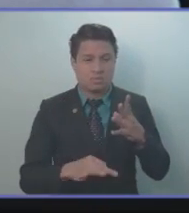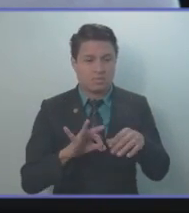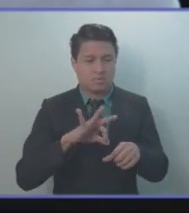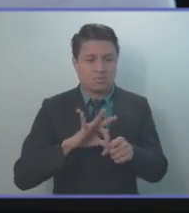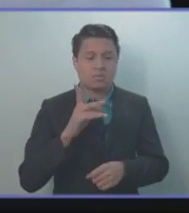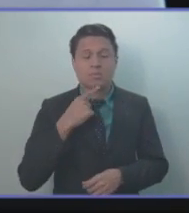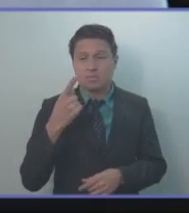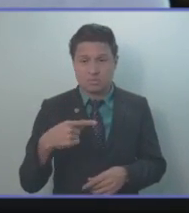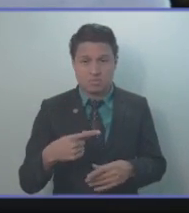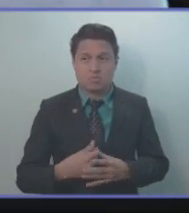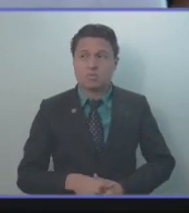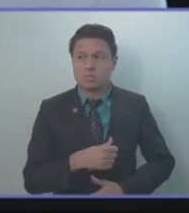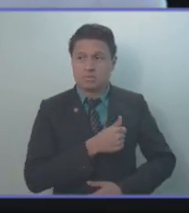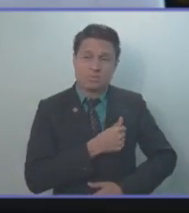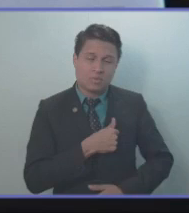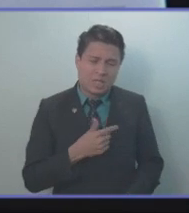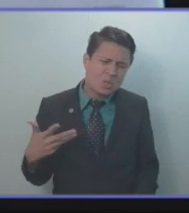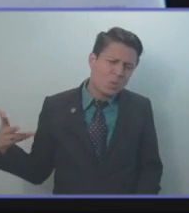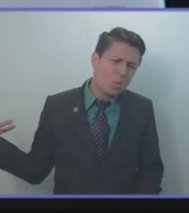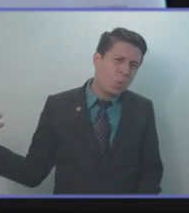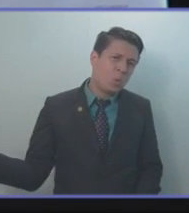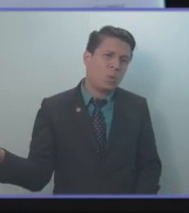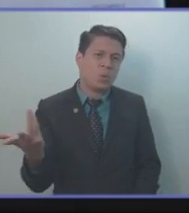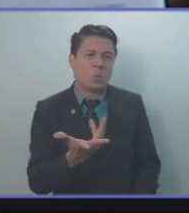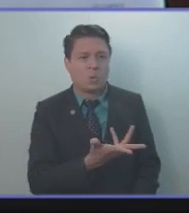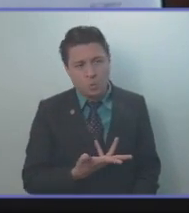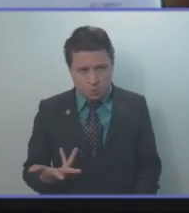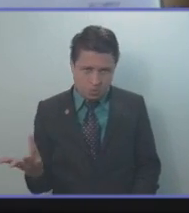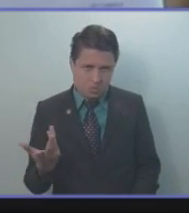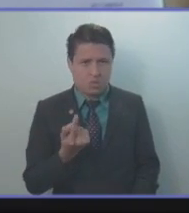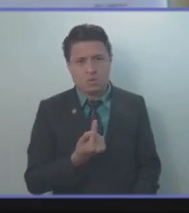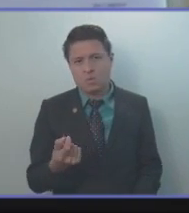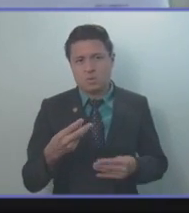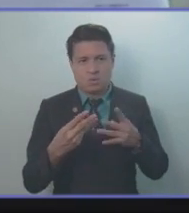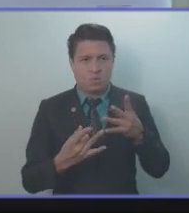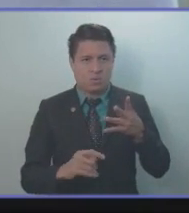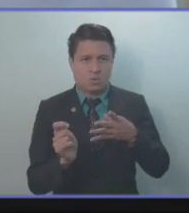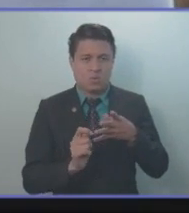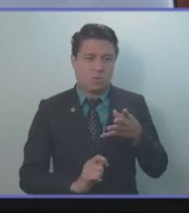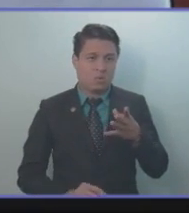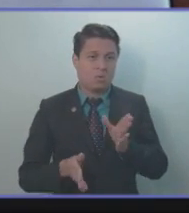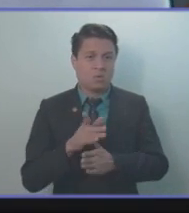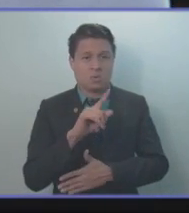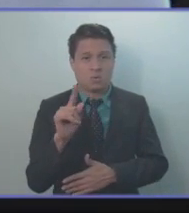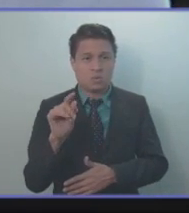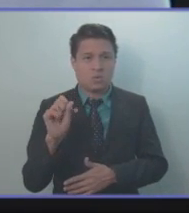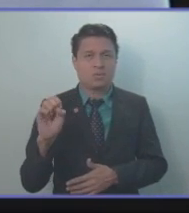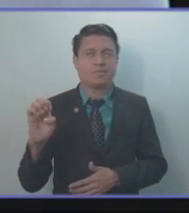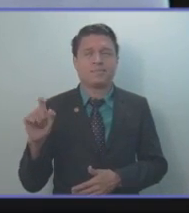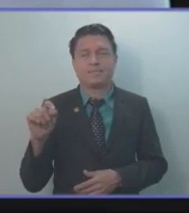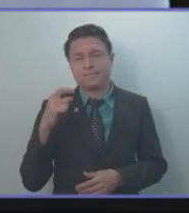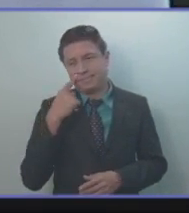que es obligación de todos los ciudadanos inscritos en el registro electoral y habilitados para votar,